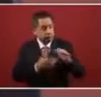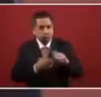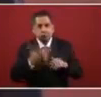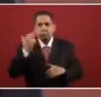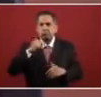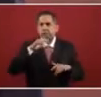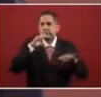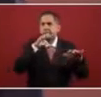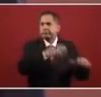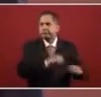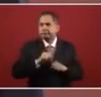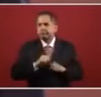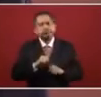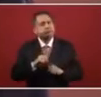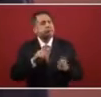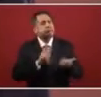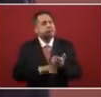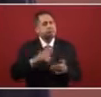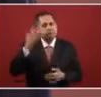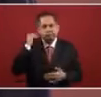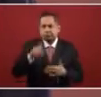confiscados,